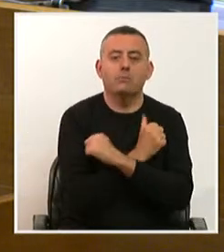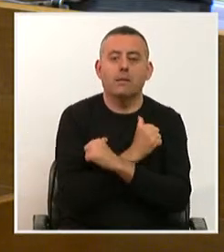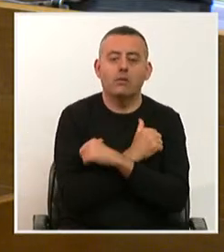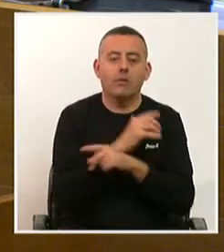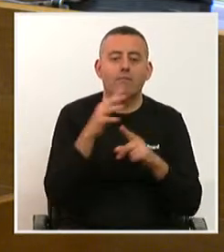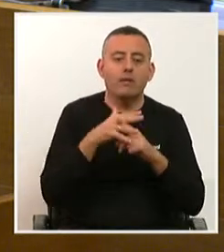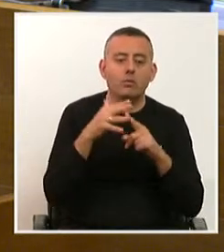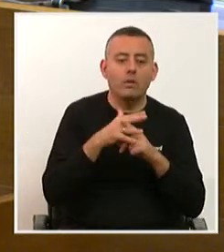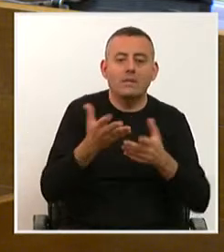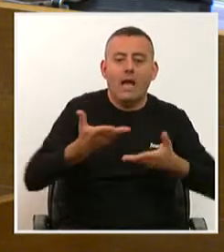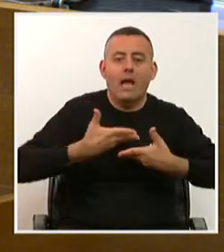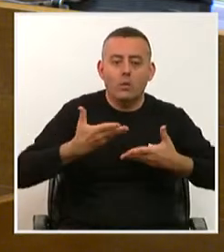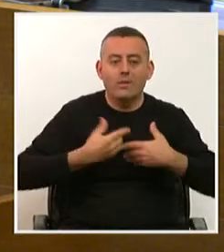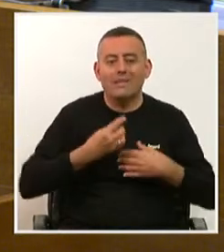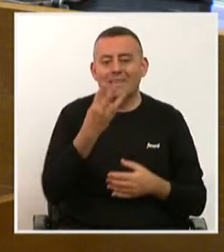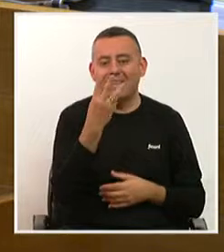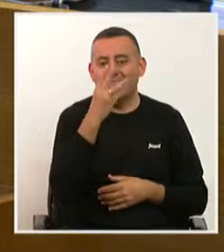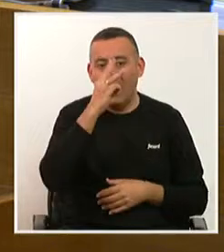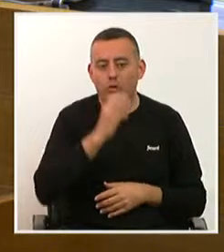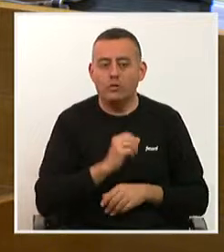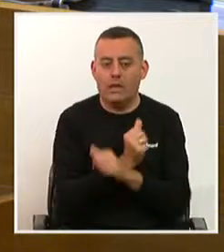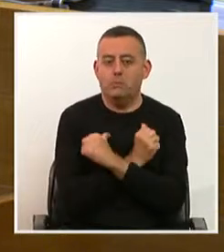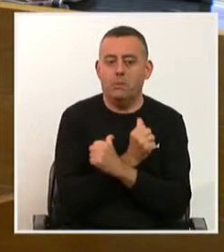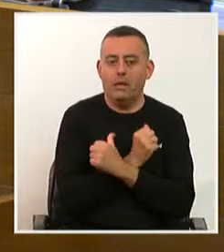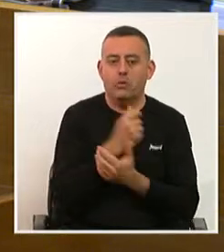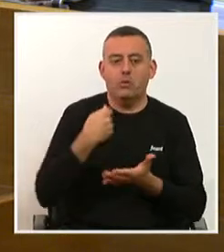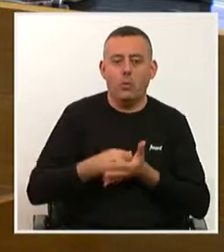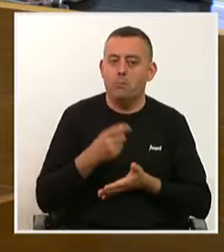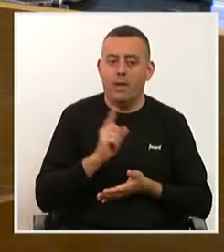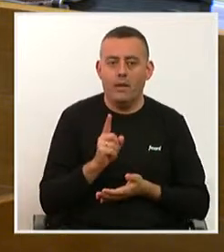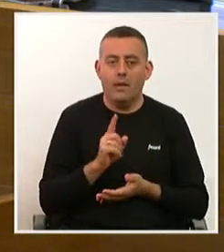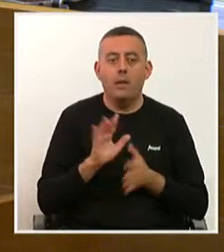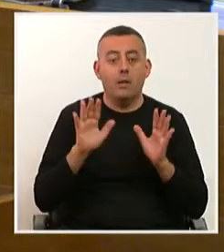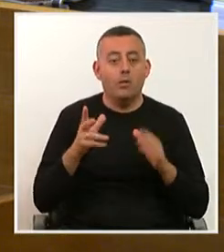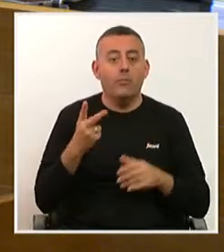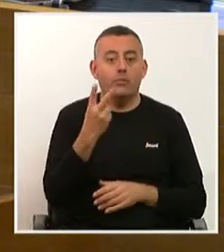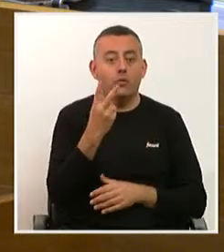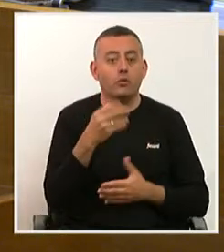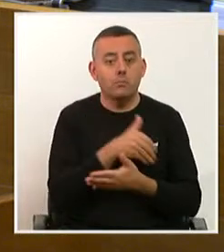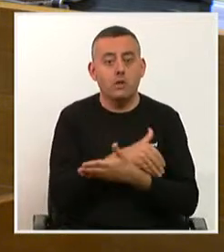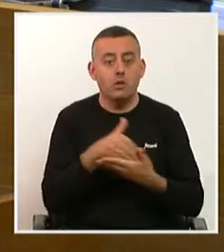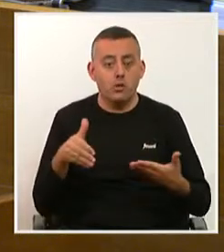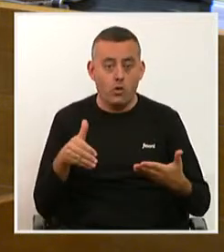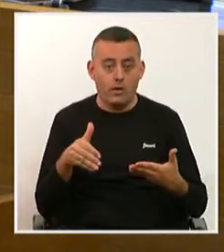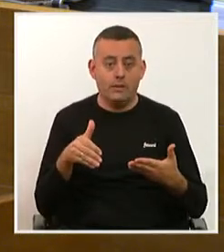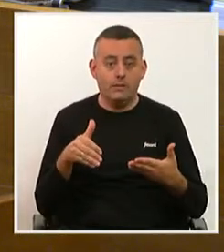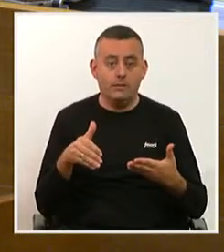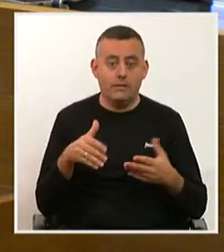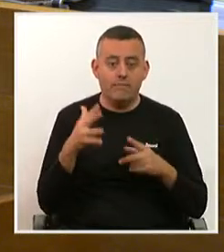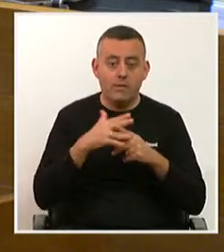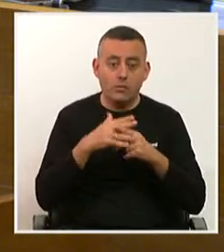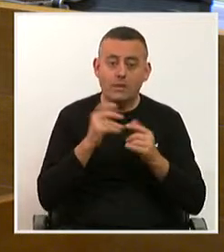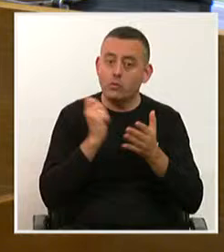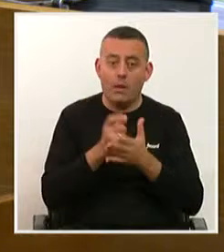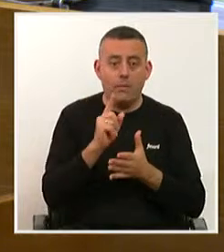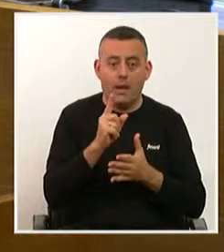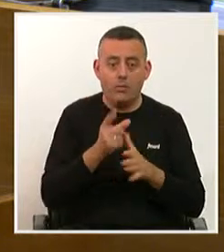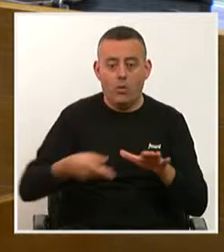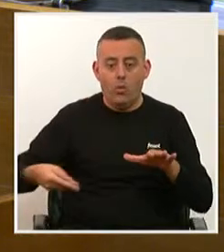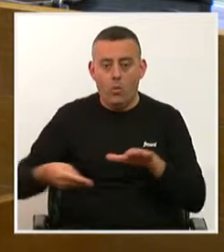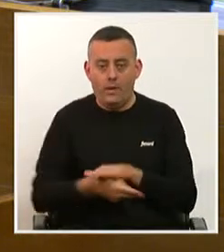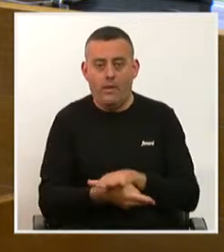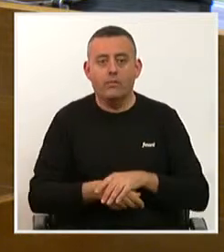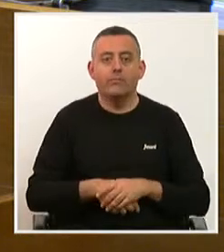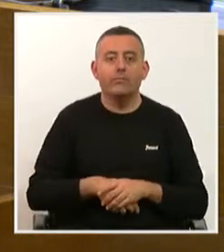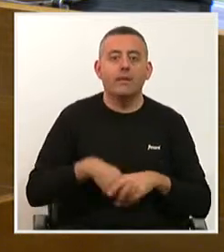y ayudas de su gobierno ahora Eso sí 2 millones de de facturas sin pagar en el cajón eh Y fiestas del cambio